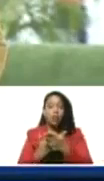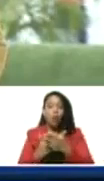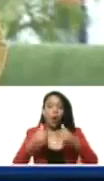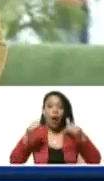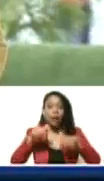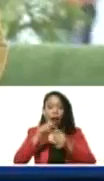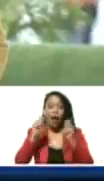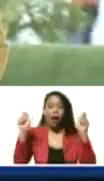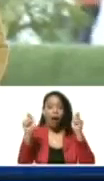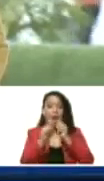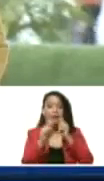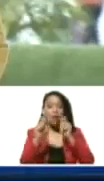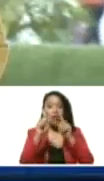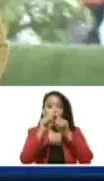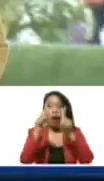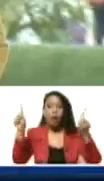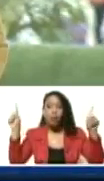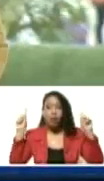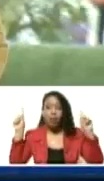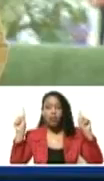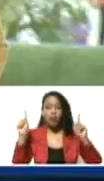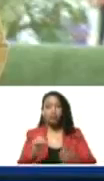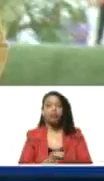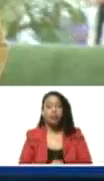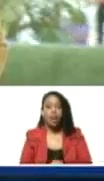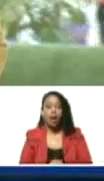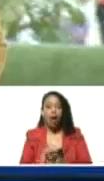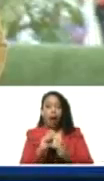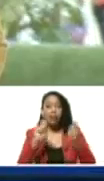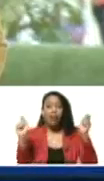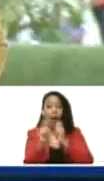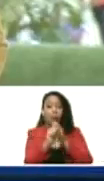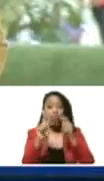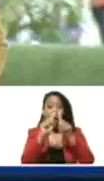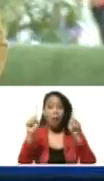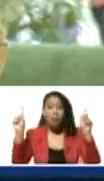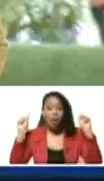del cambio climático. El cambio climático.